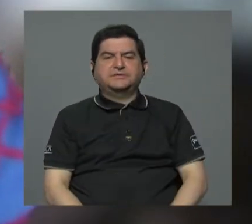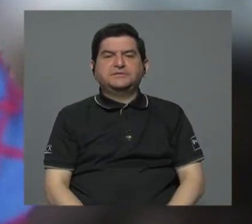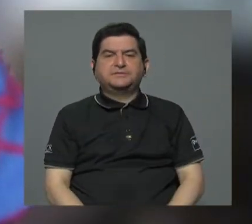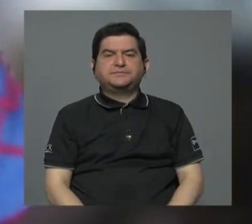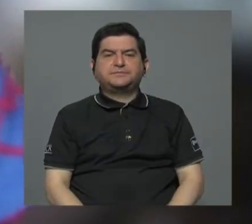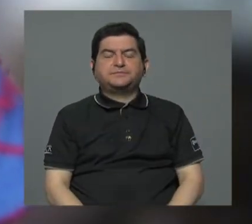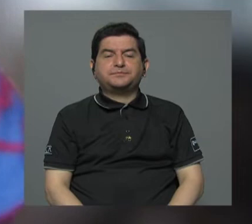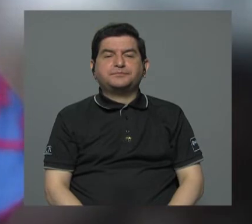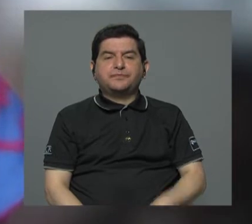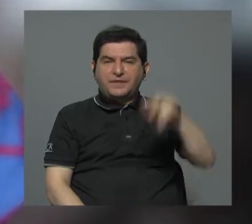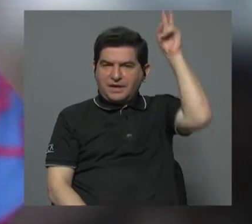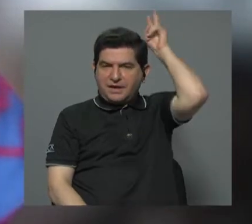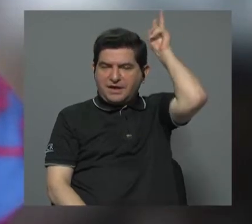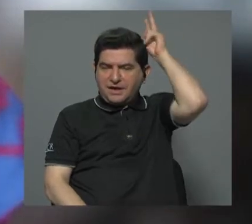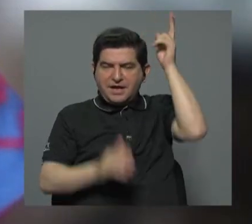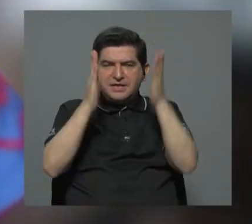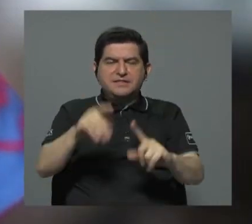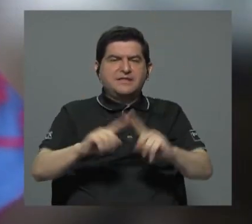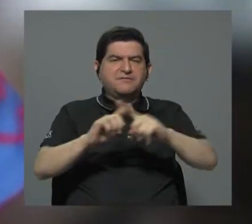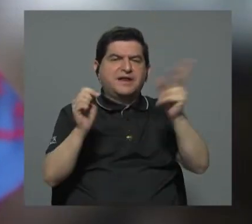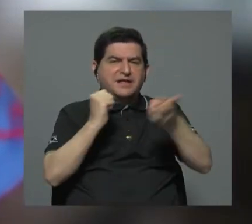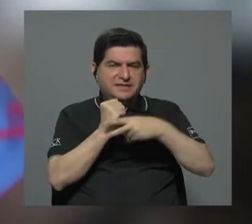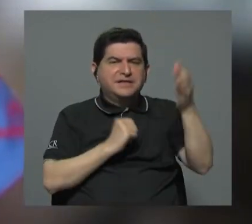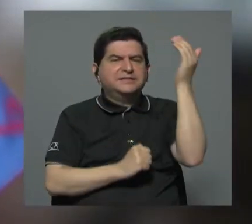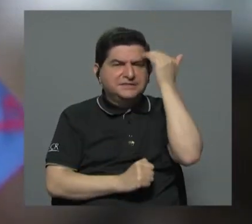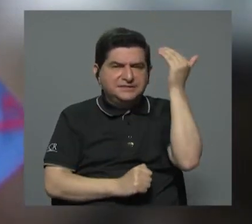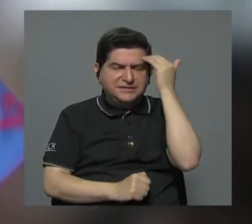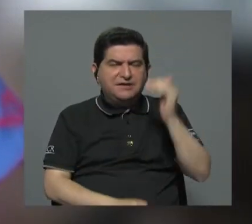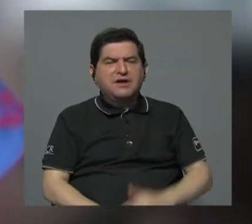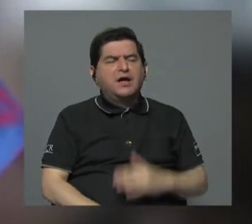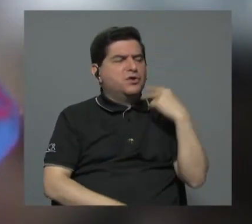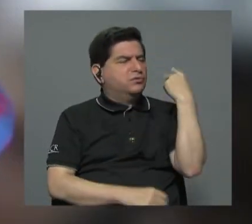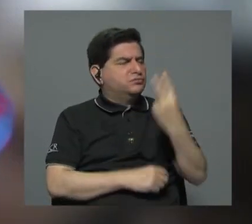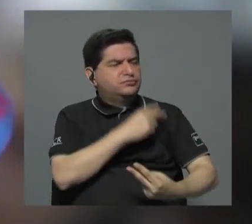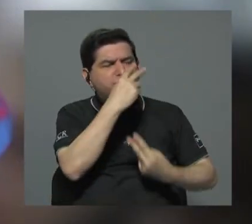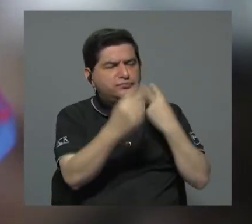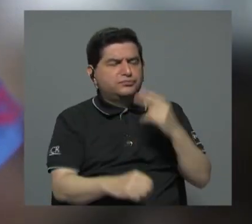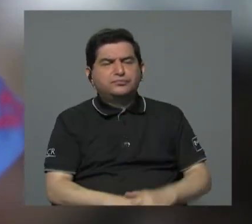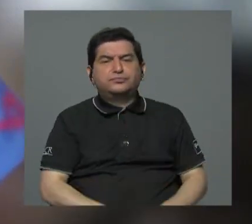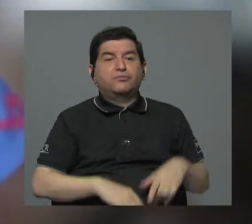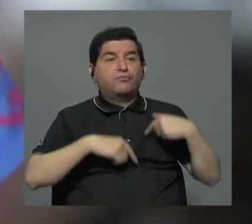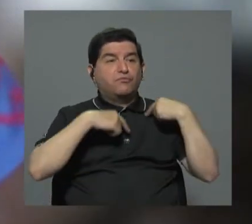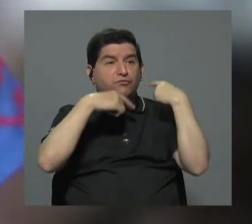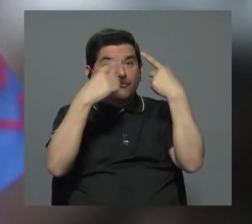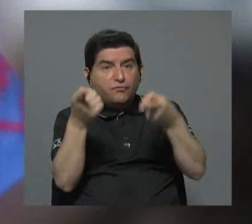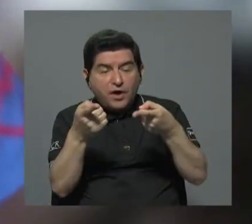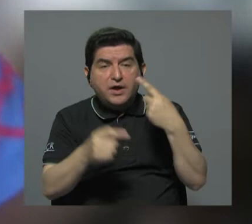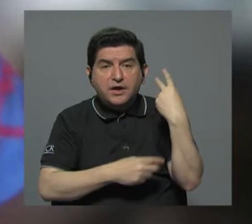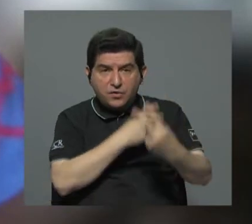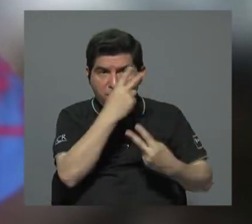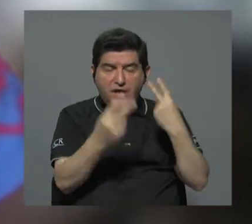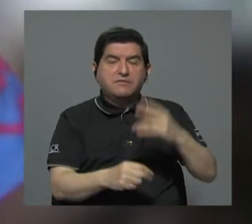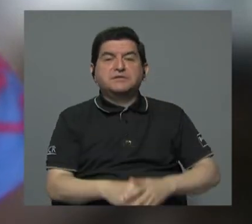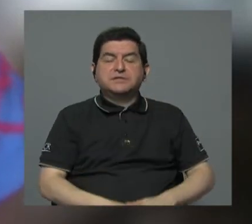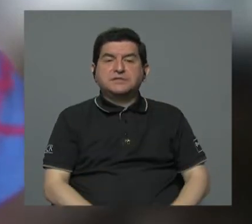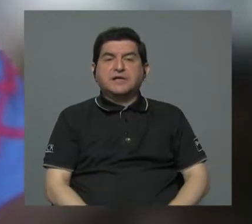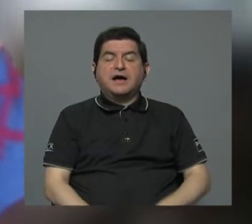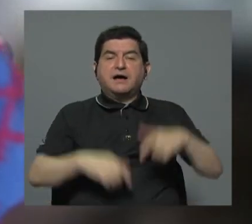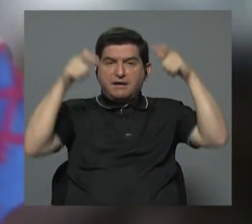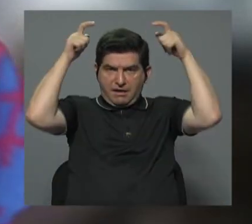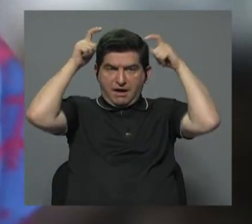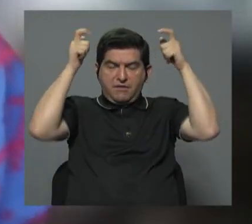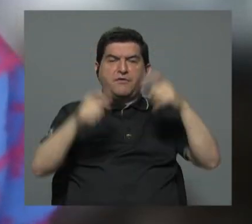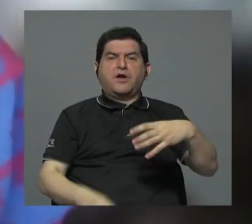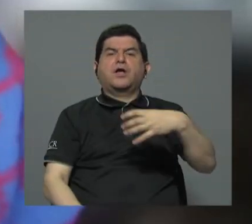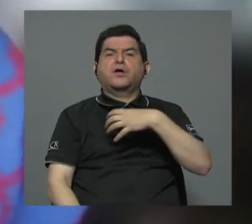Los indígenas en muchas ocasiones sabemos que viajaron, cruzaron del Atlántico y fueron a visitar al rey para hacer